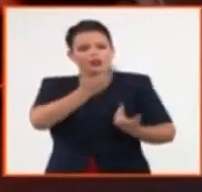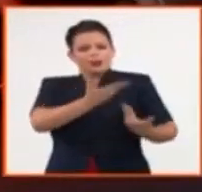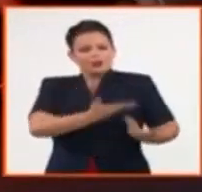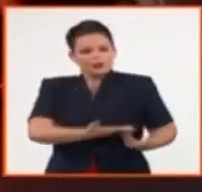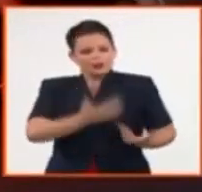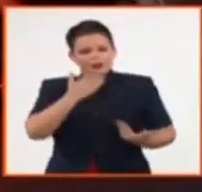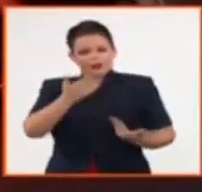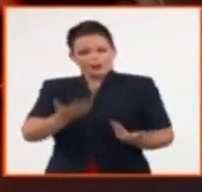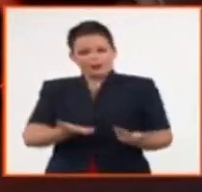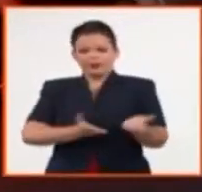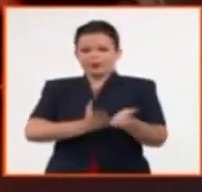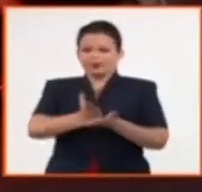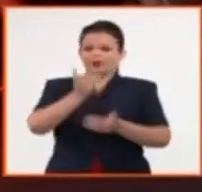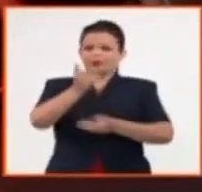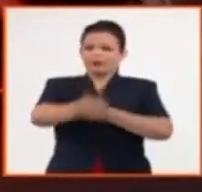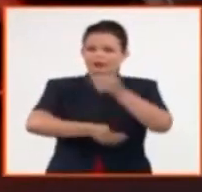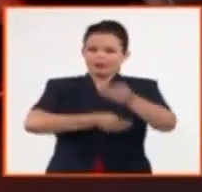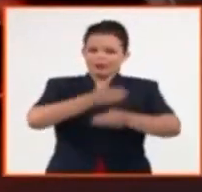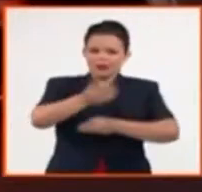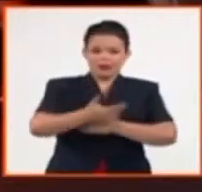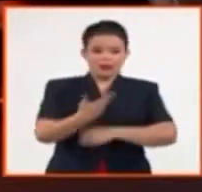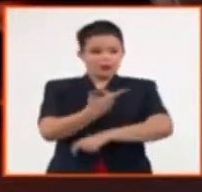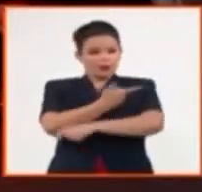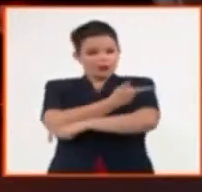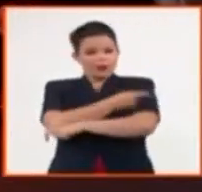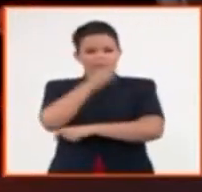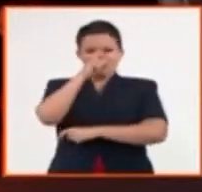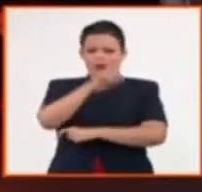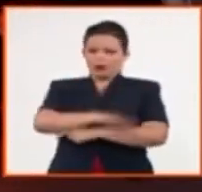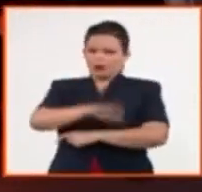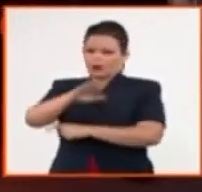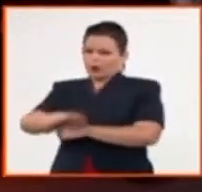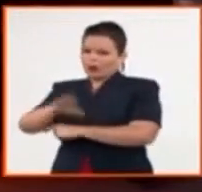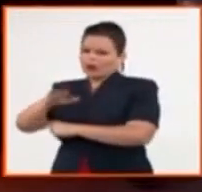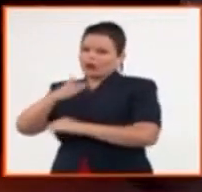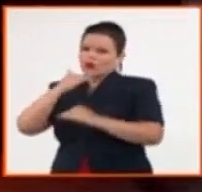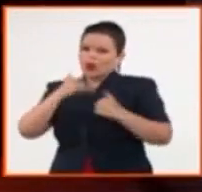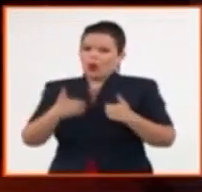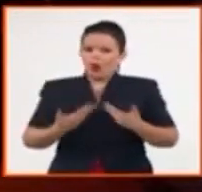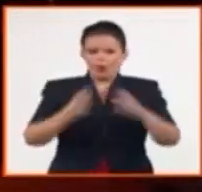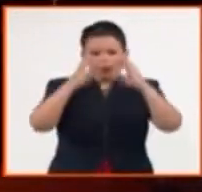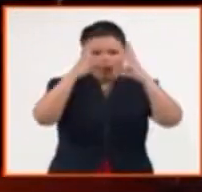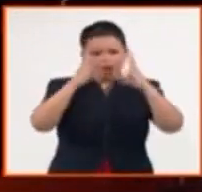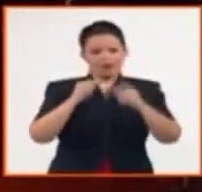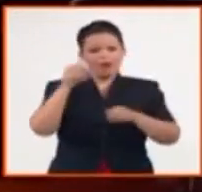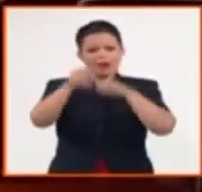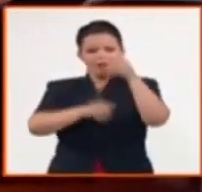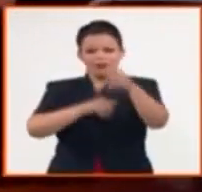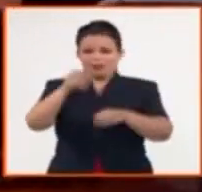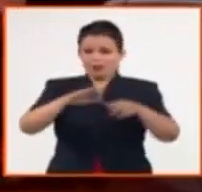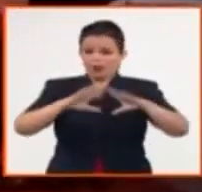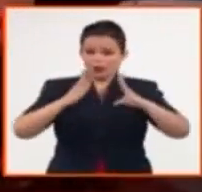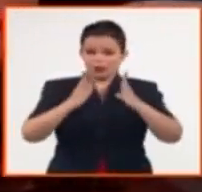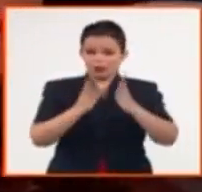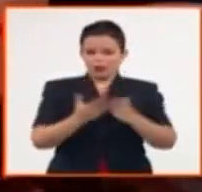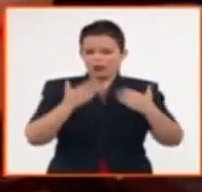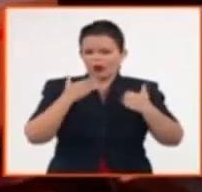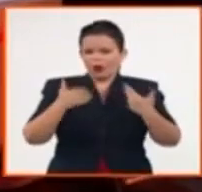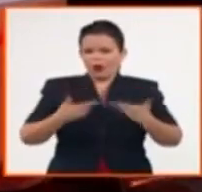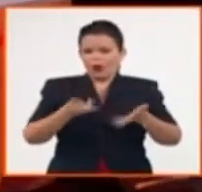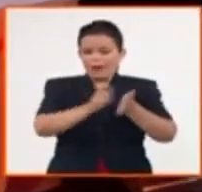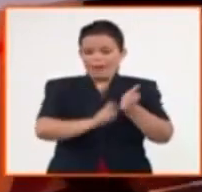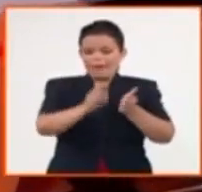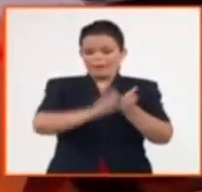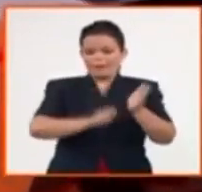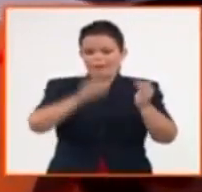se tienen? ¿Cómo ha sido la asistencia, la organización y la manera en que el sistema de salud se ha articulado para este empeño que, como decíamos,